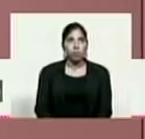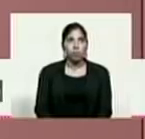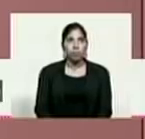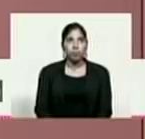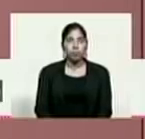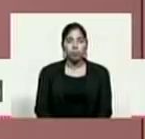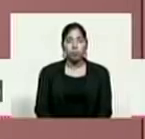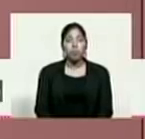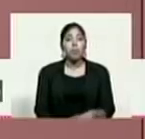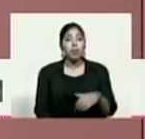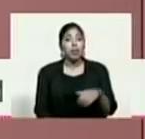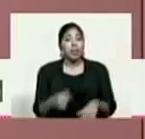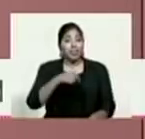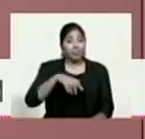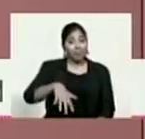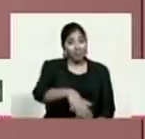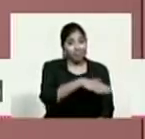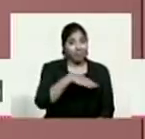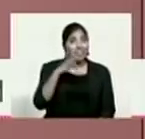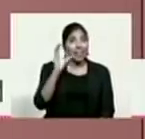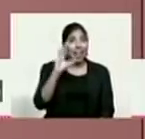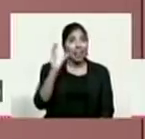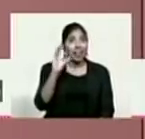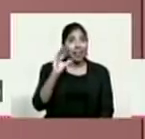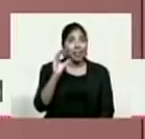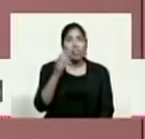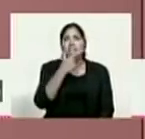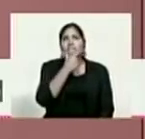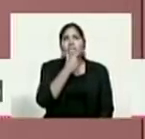fácilmente la Gran Caracas hubiera podido alimentarse de Tacoa,